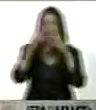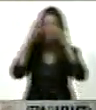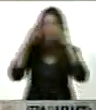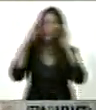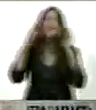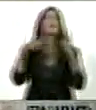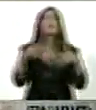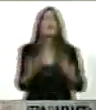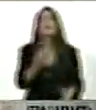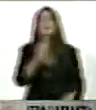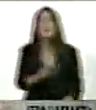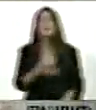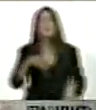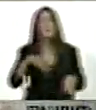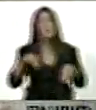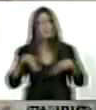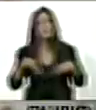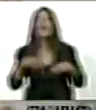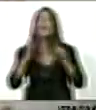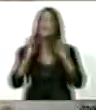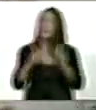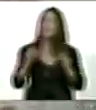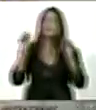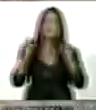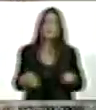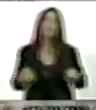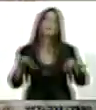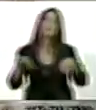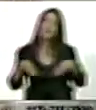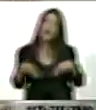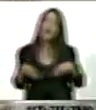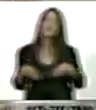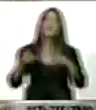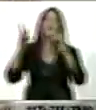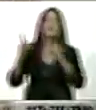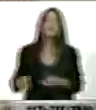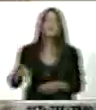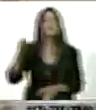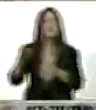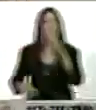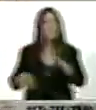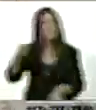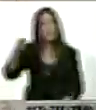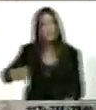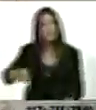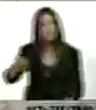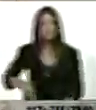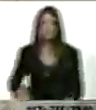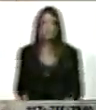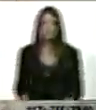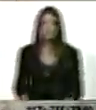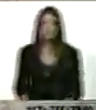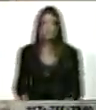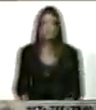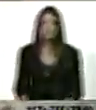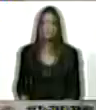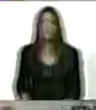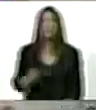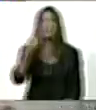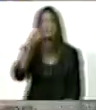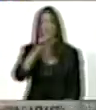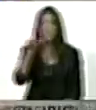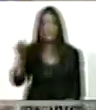quieren que les diga? ¿Que acatamos la sentencia? Se los digo. Acatamos la sentencia del Tribunal Supremo de Justicia. En un incumplimiento de su propia palabra, dos semanas